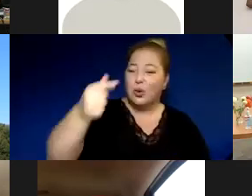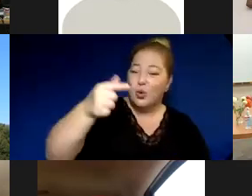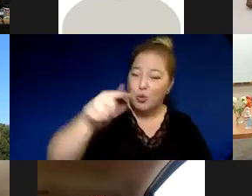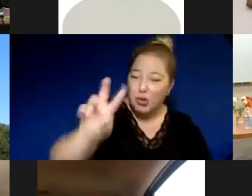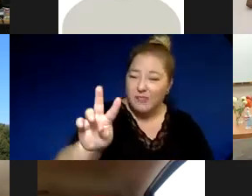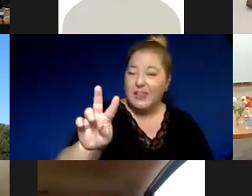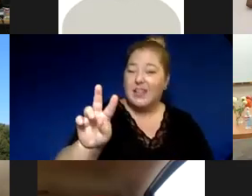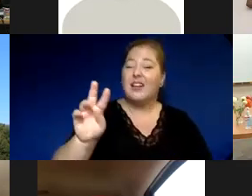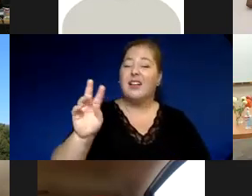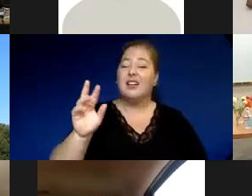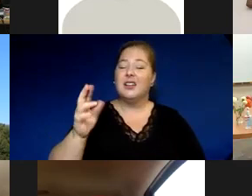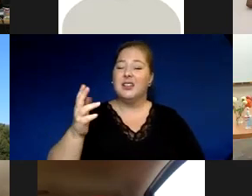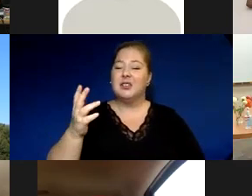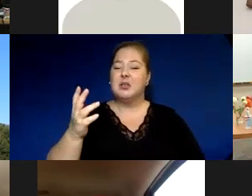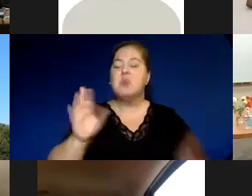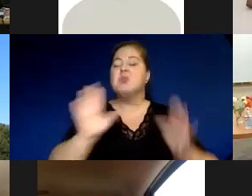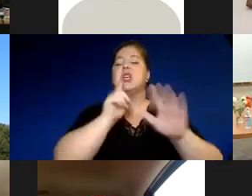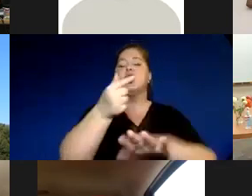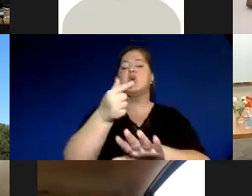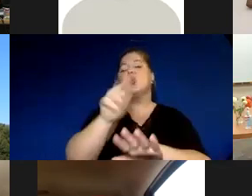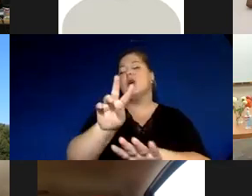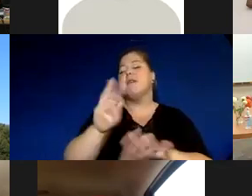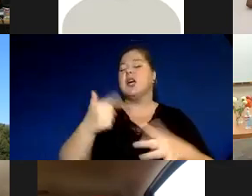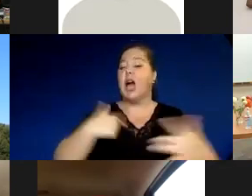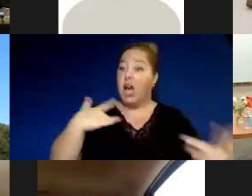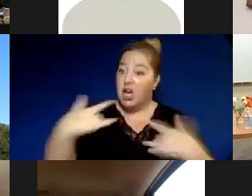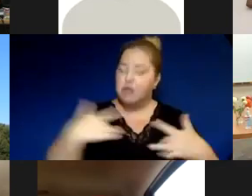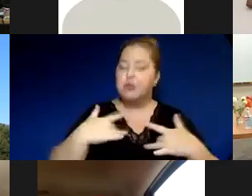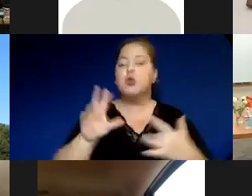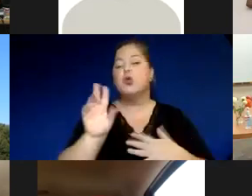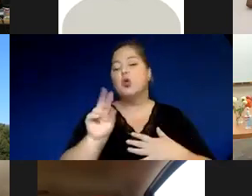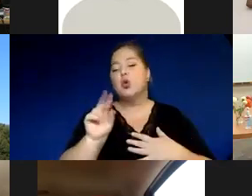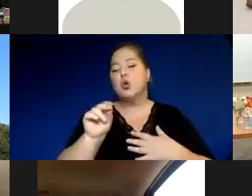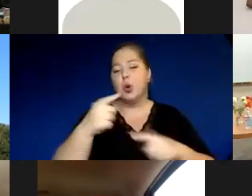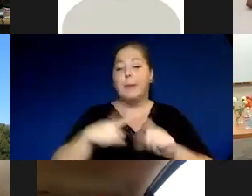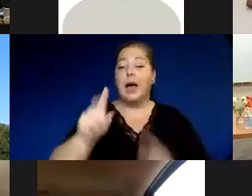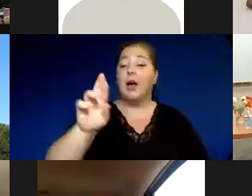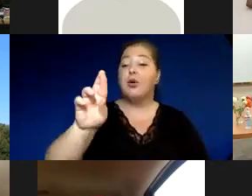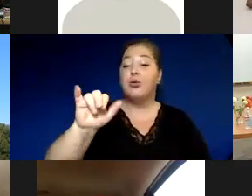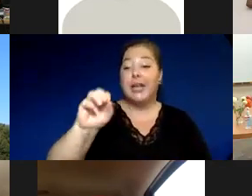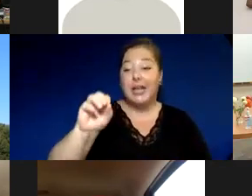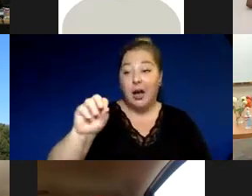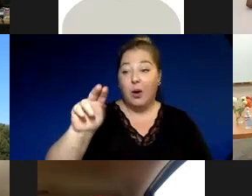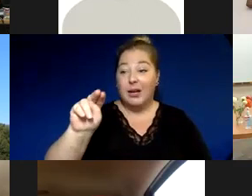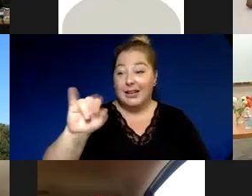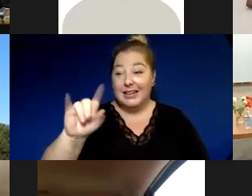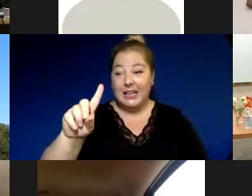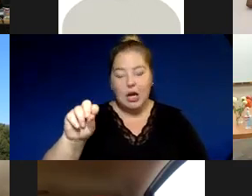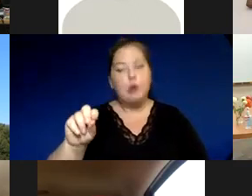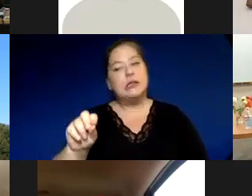nos preocupan tanto como Renito, porque allí está más cerca el incendio. Como dije previamente, es